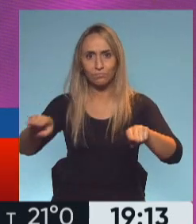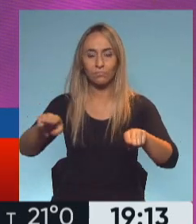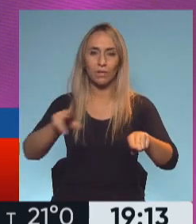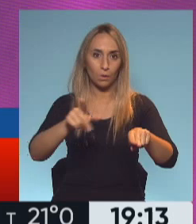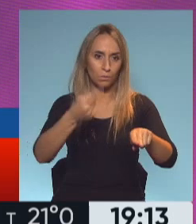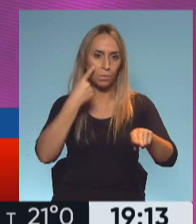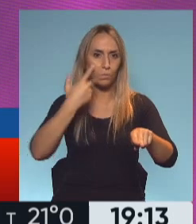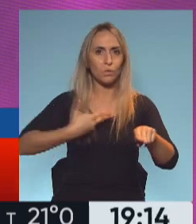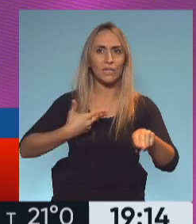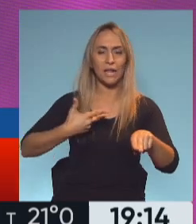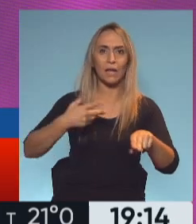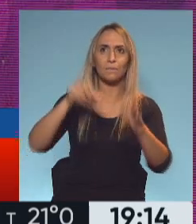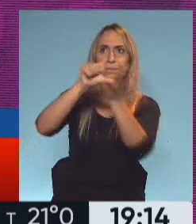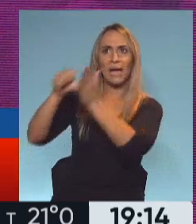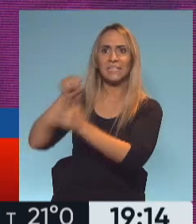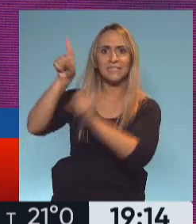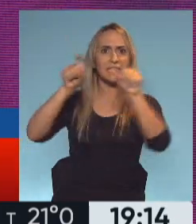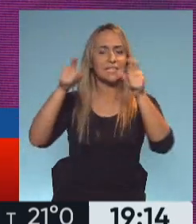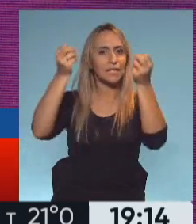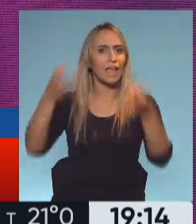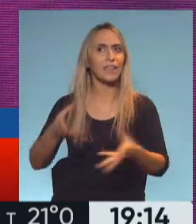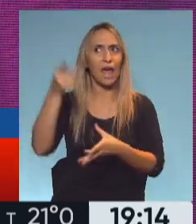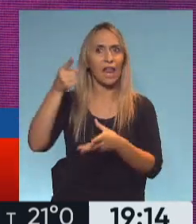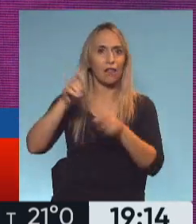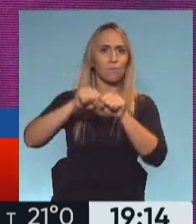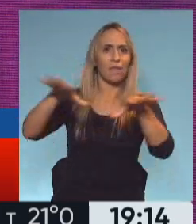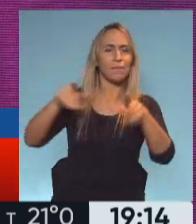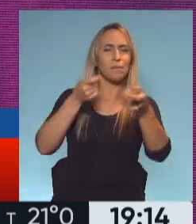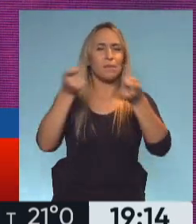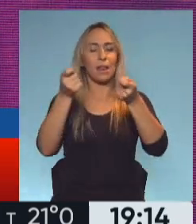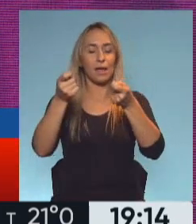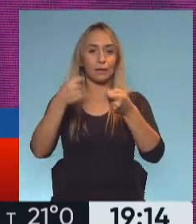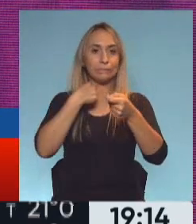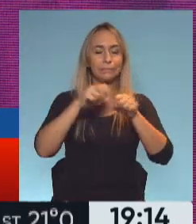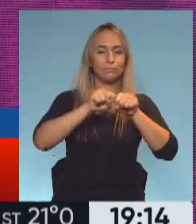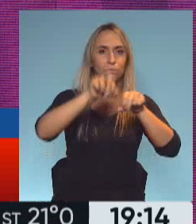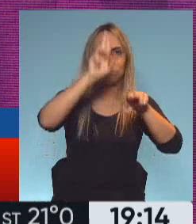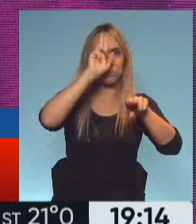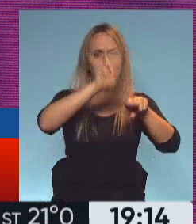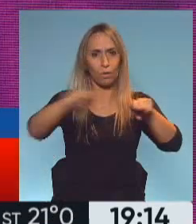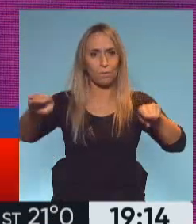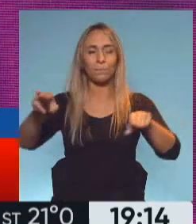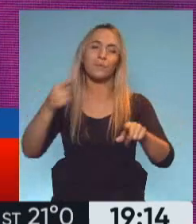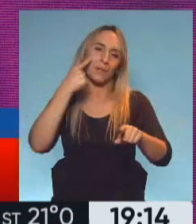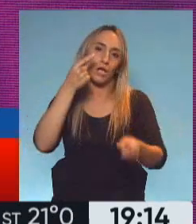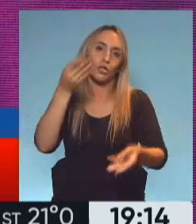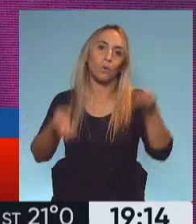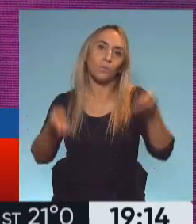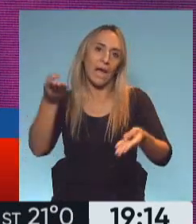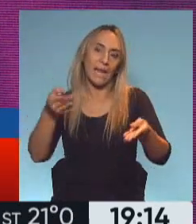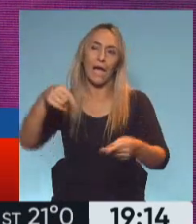en cada país. Mire, si uno compara la utilización de camas al principio de la pandemia con las de ahora, le parece